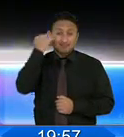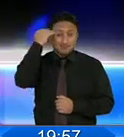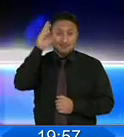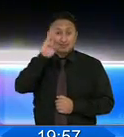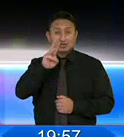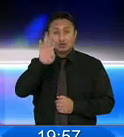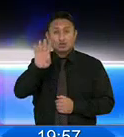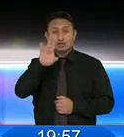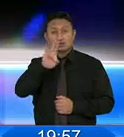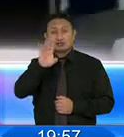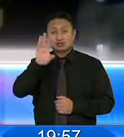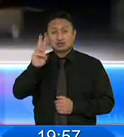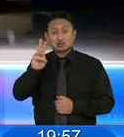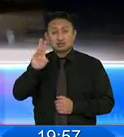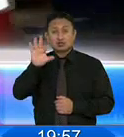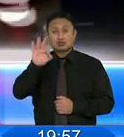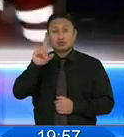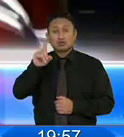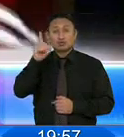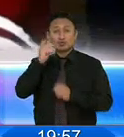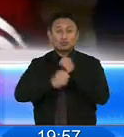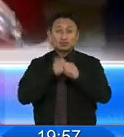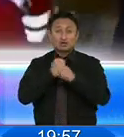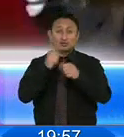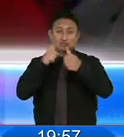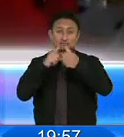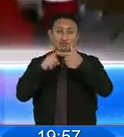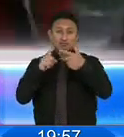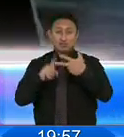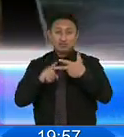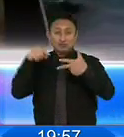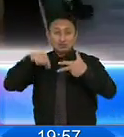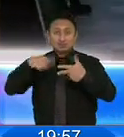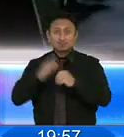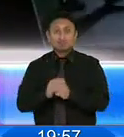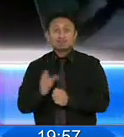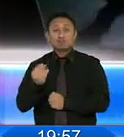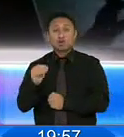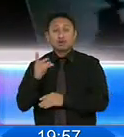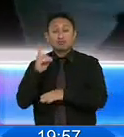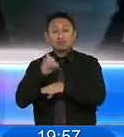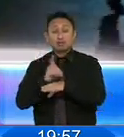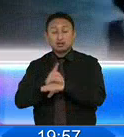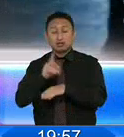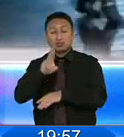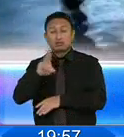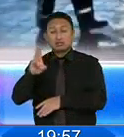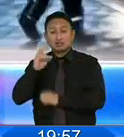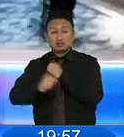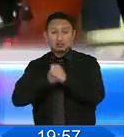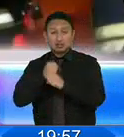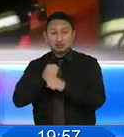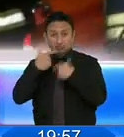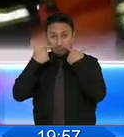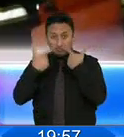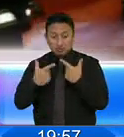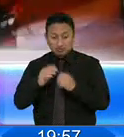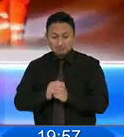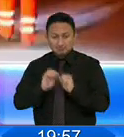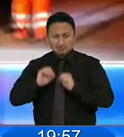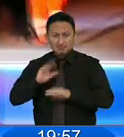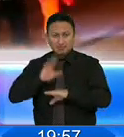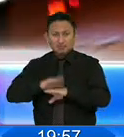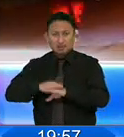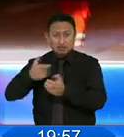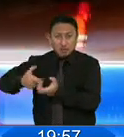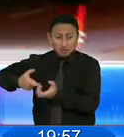64, 76 y 91 años de edad, además de la joven médico de 27 que los trataba. Gracias a la pronta acción de los bomberos